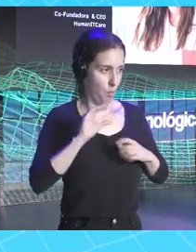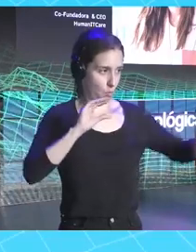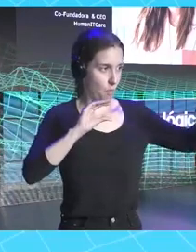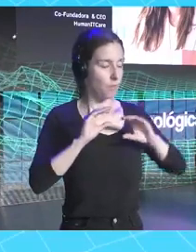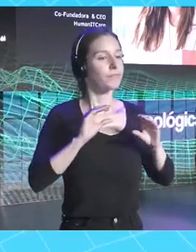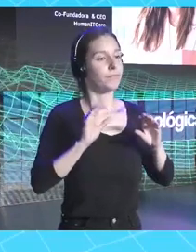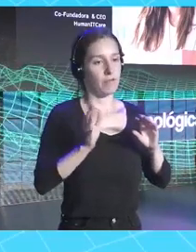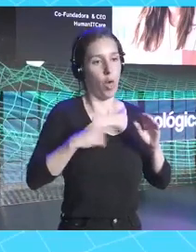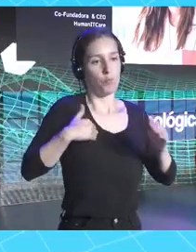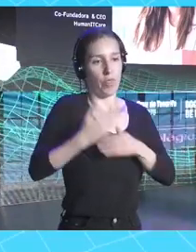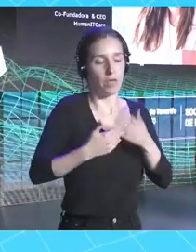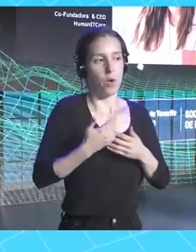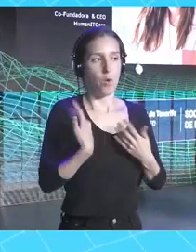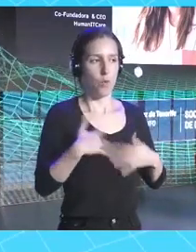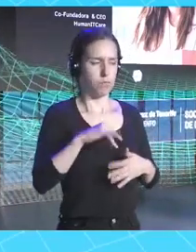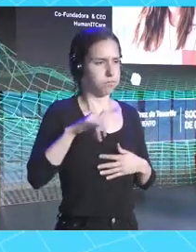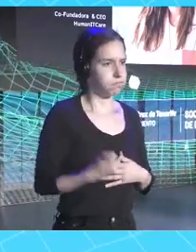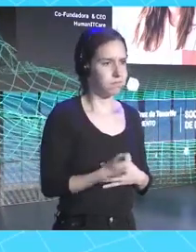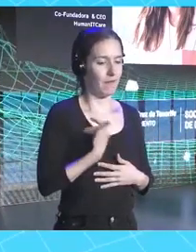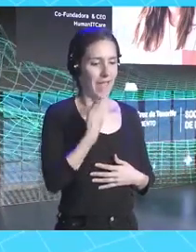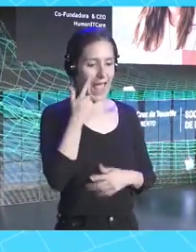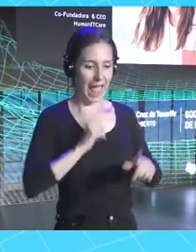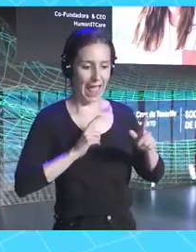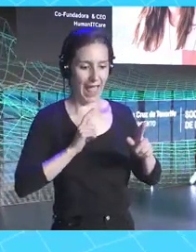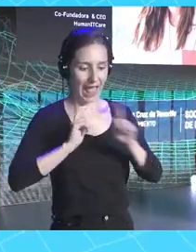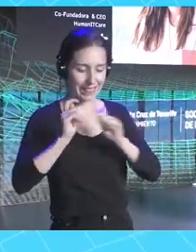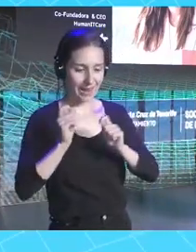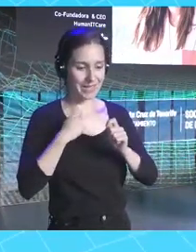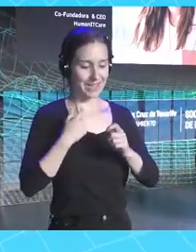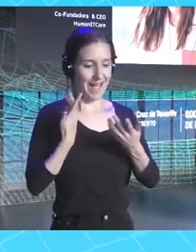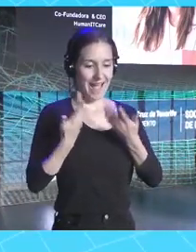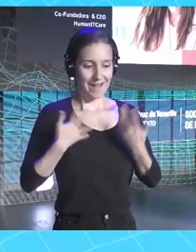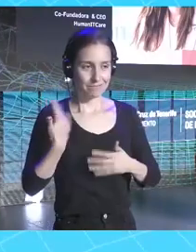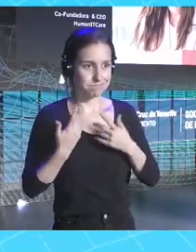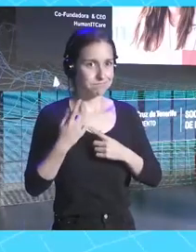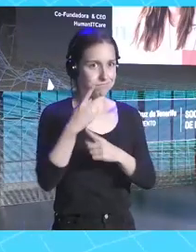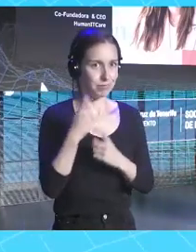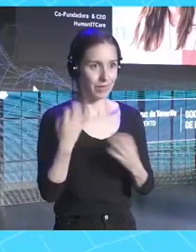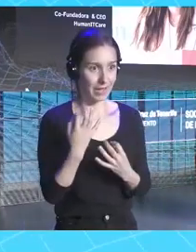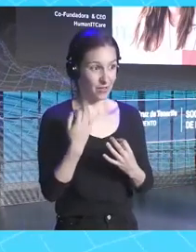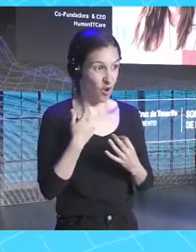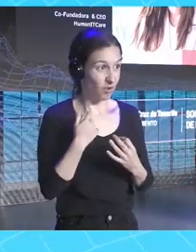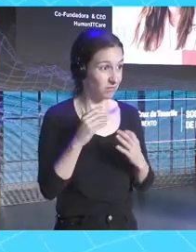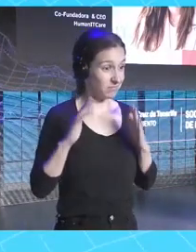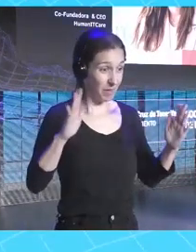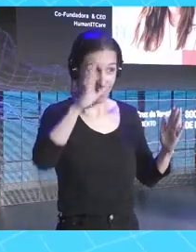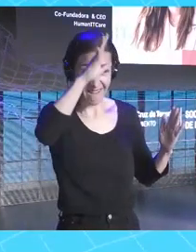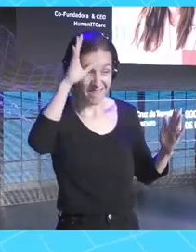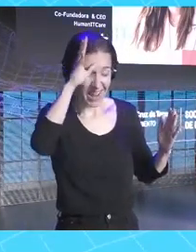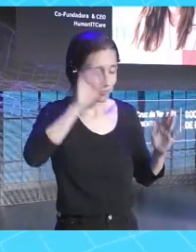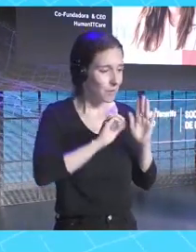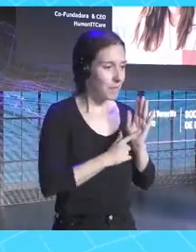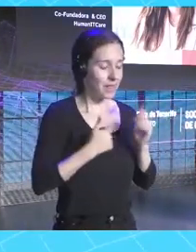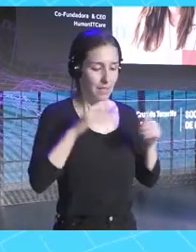todo el verano analizando muy bien qué podía hacer la entrevista o sea estuve un verano dedicado a prepararme una entrevista de una hora y media